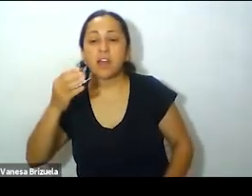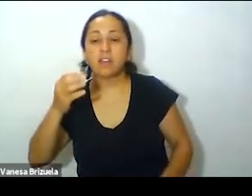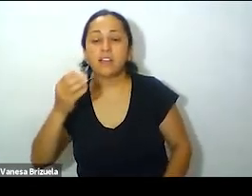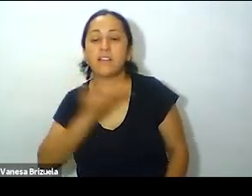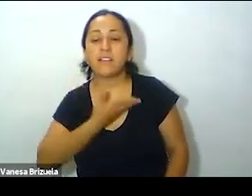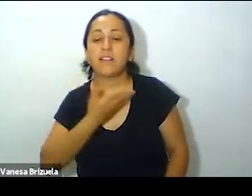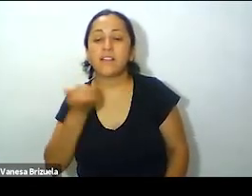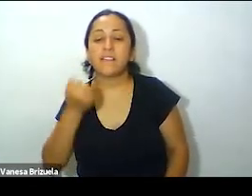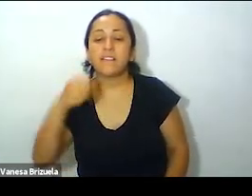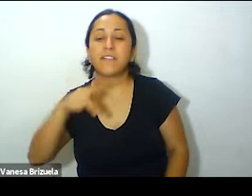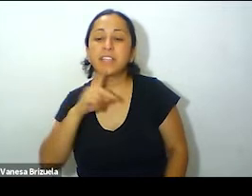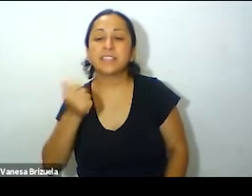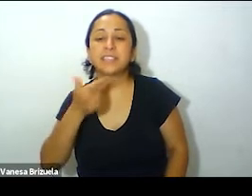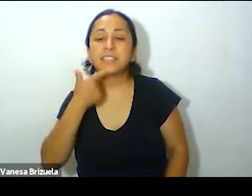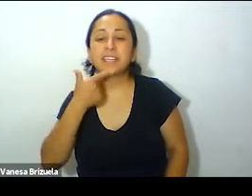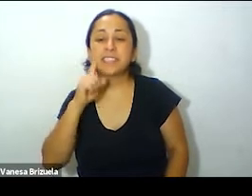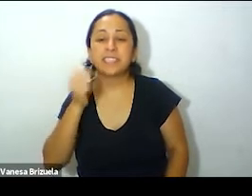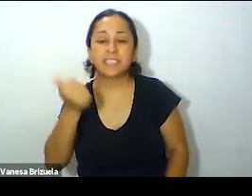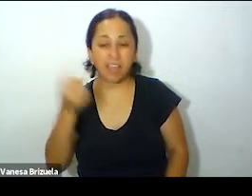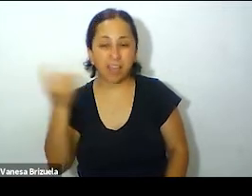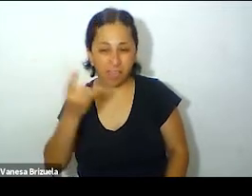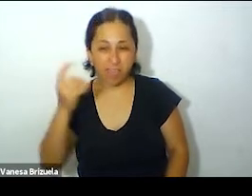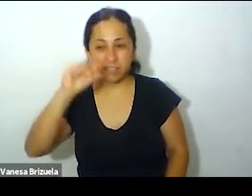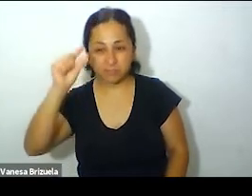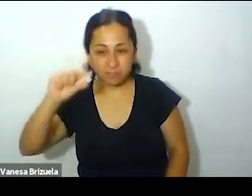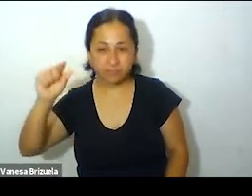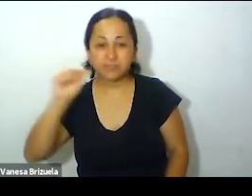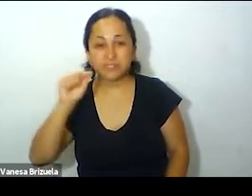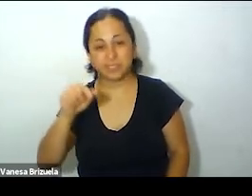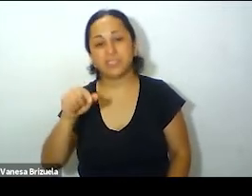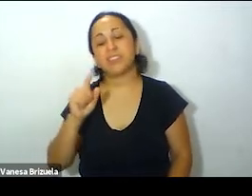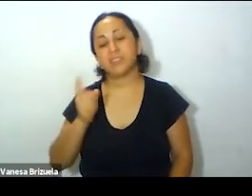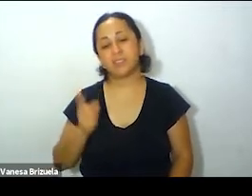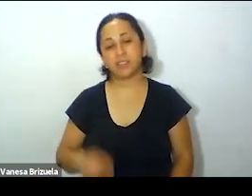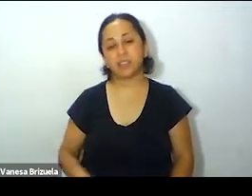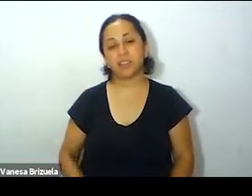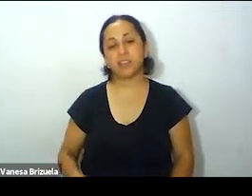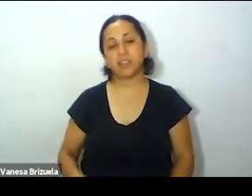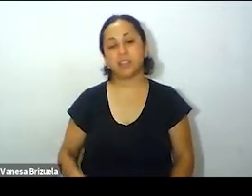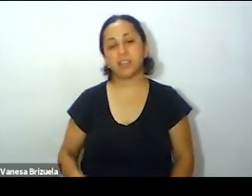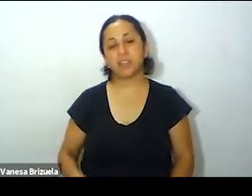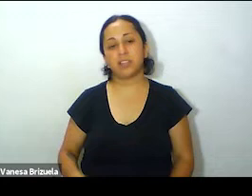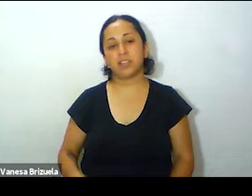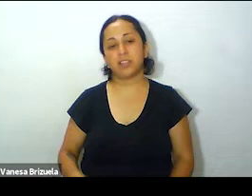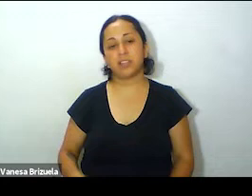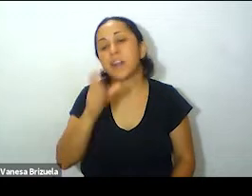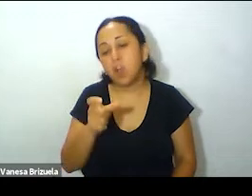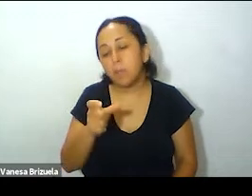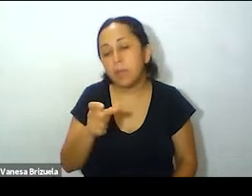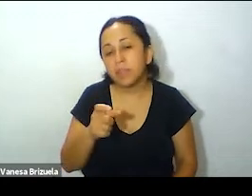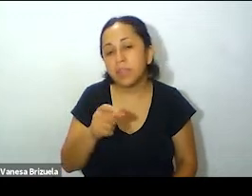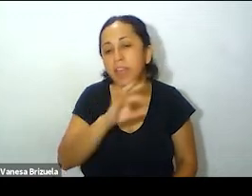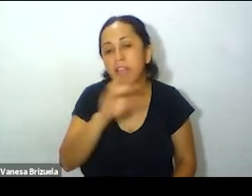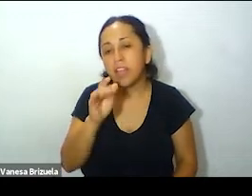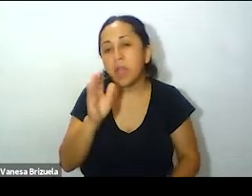muchas decoraciones. Les recomiendo que siempre utilicen tipografías de término medio que no